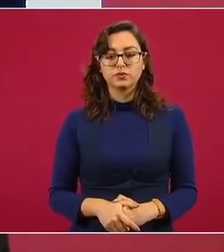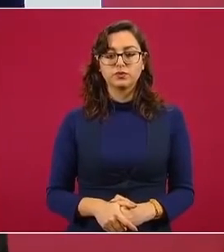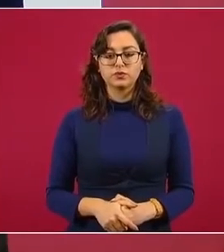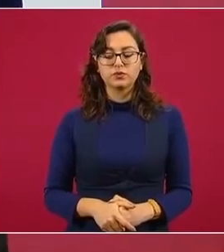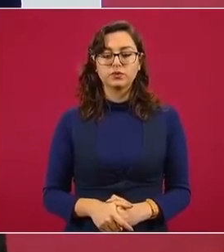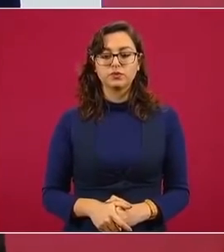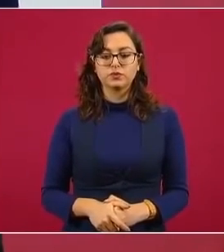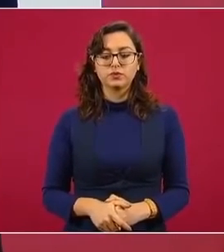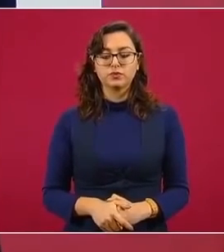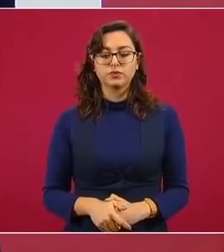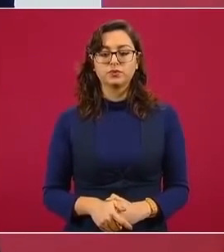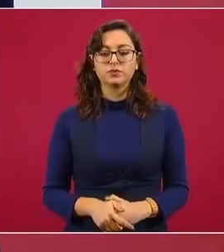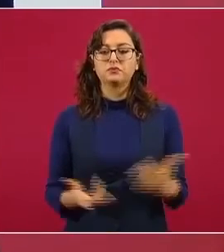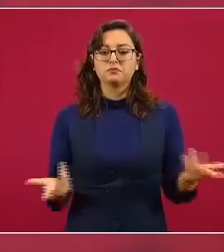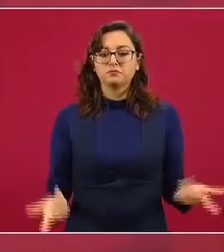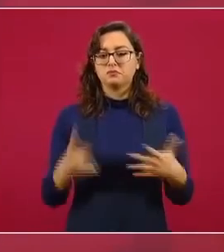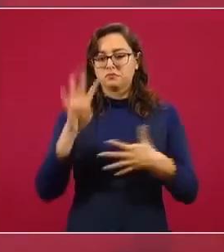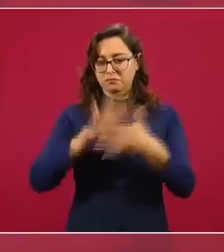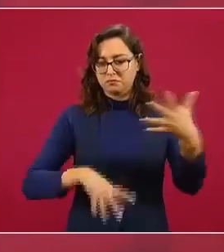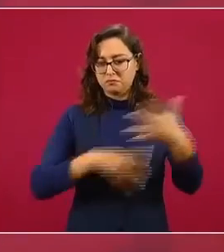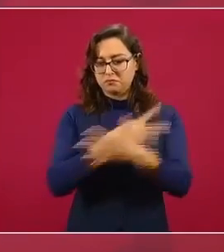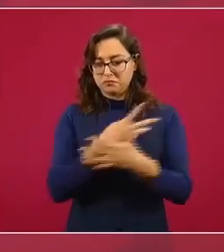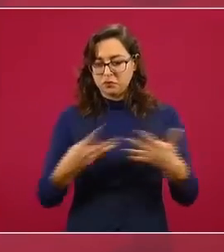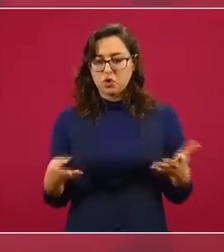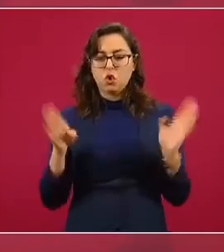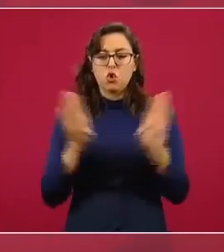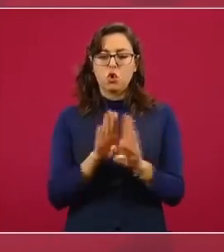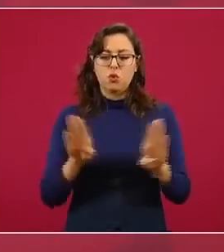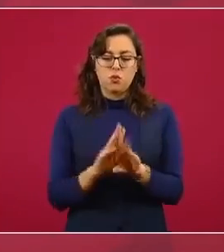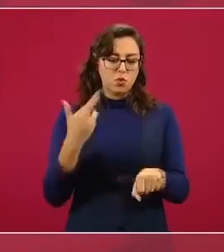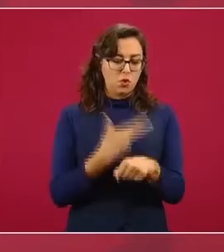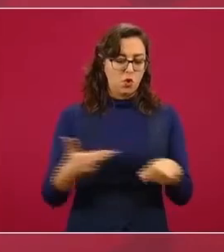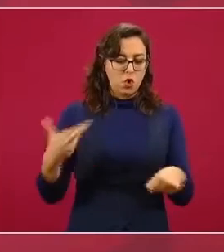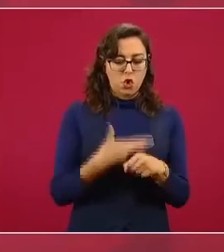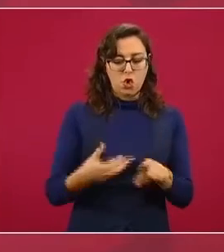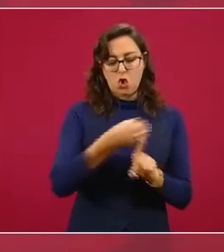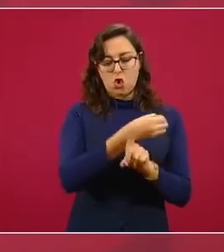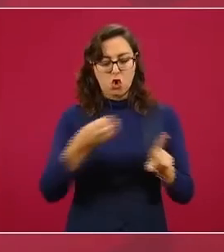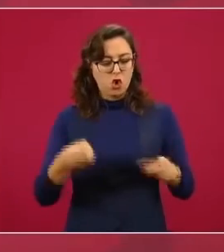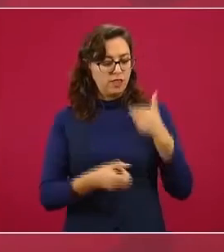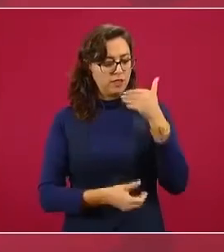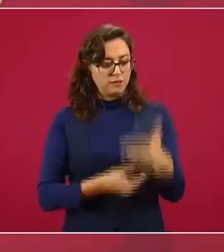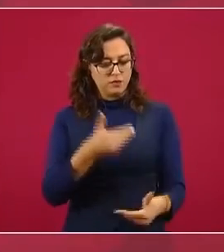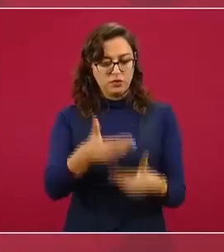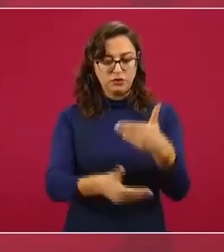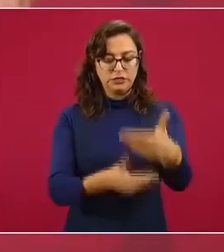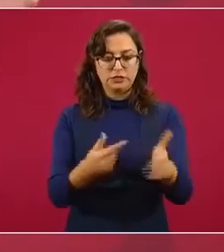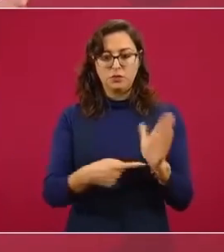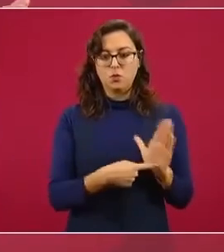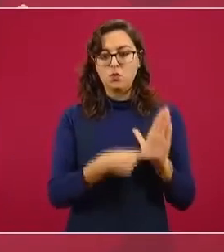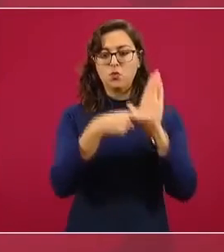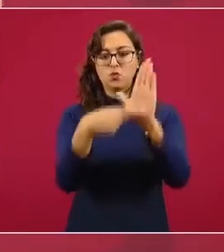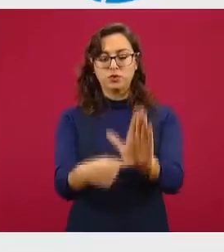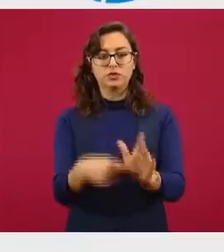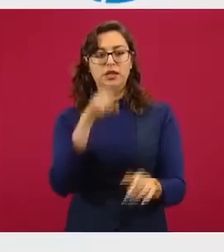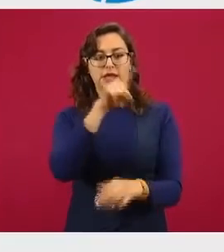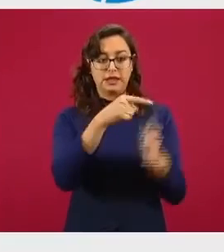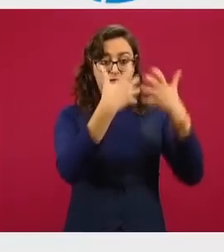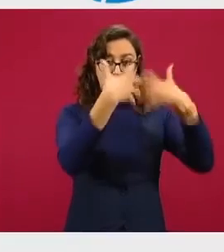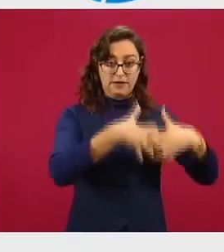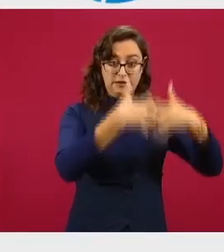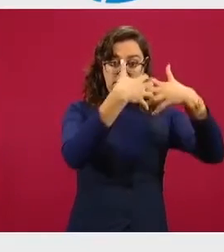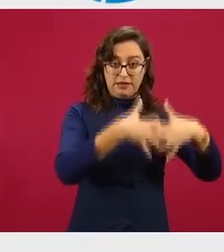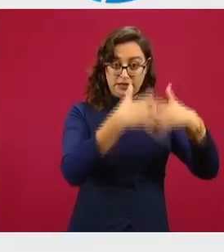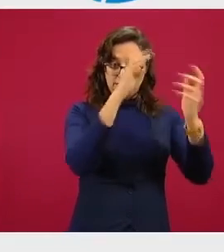Bueno, aquí hicimos una gráfica del proceso logístico que ilustra cómo funciona desde la planta de Pfizer